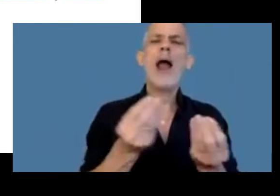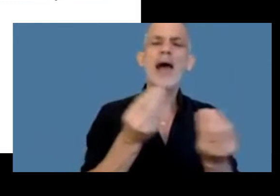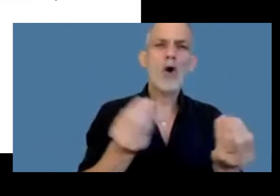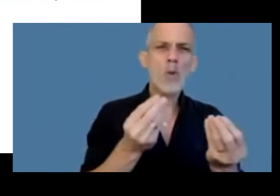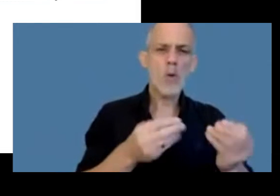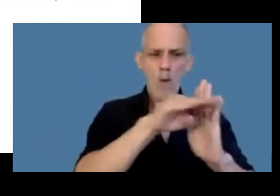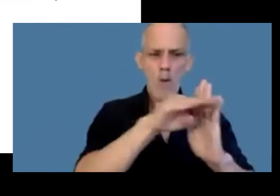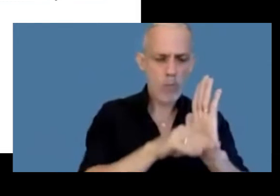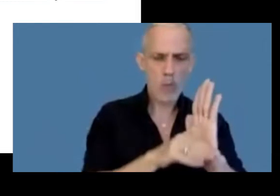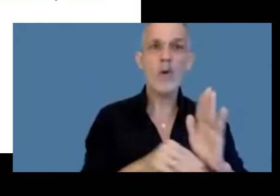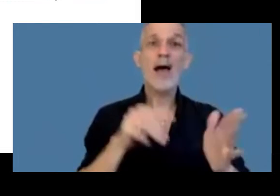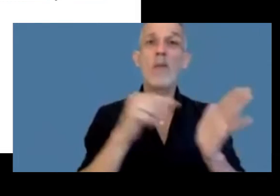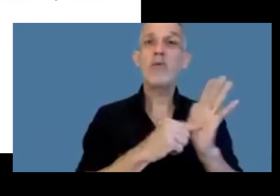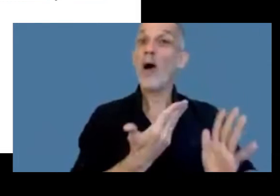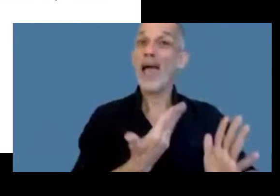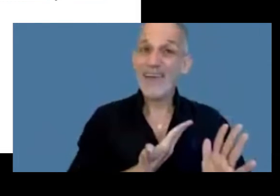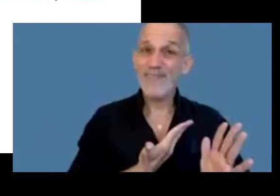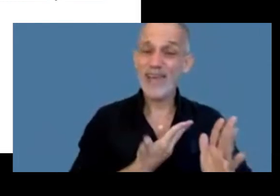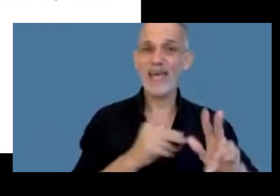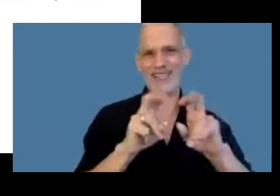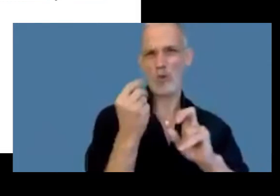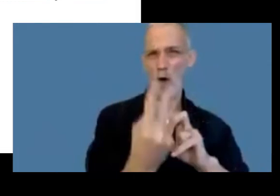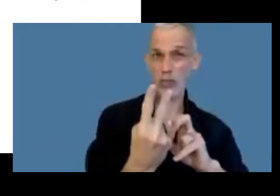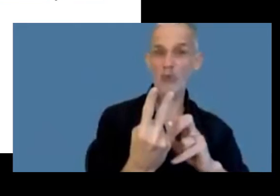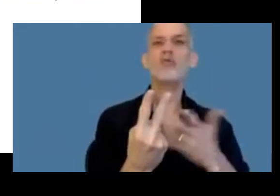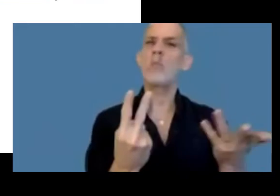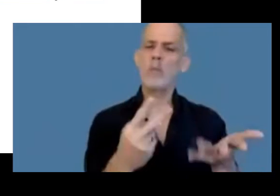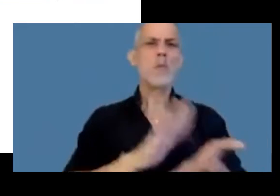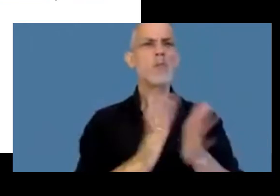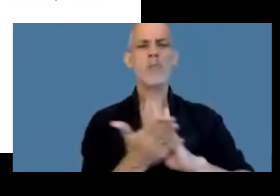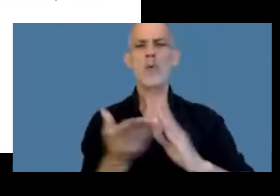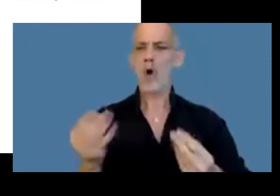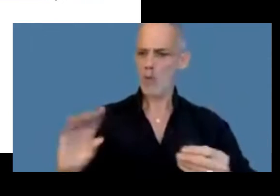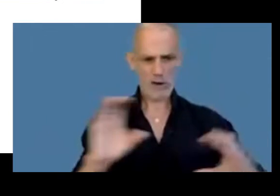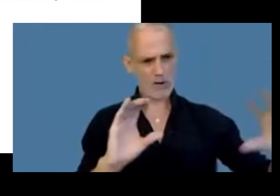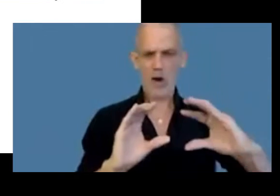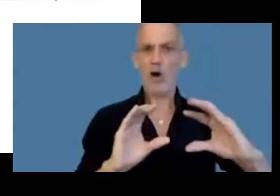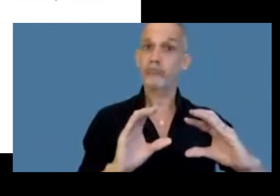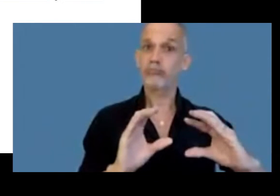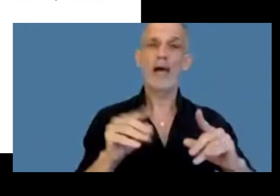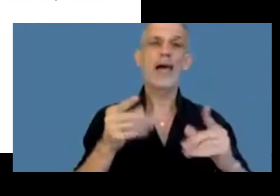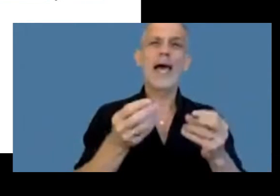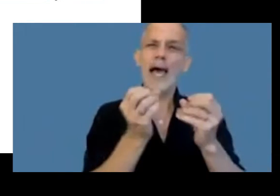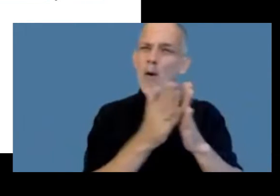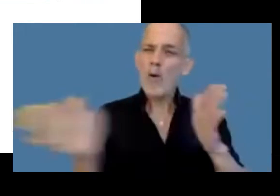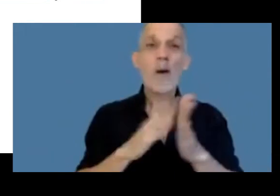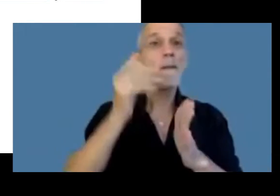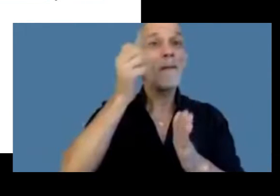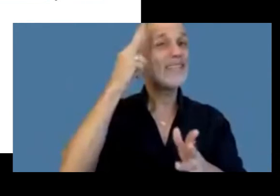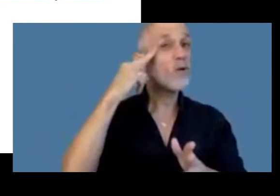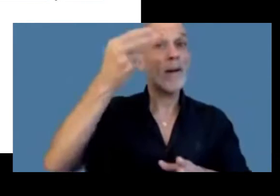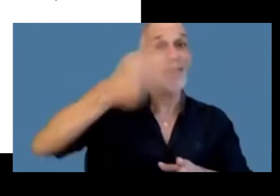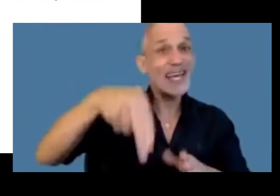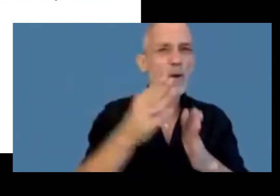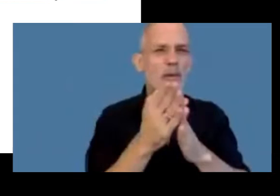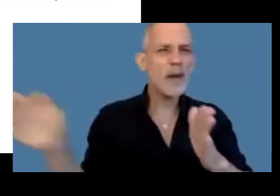apartado F, capítulo 1 del título 2, esa compensación va a estar habilitada desde el 29 de noviembre